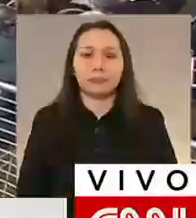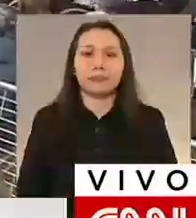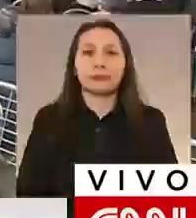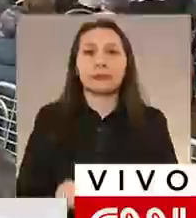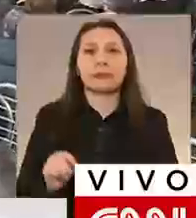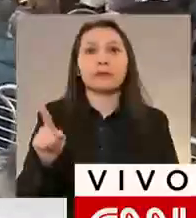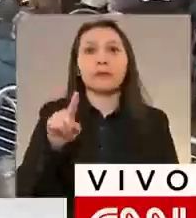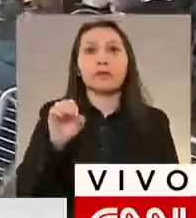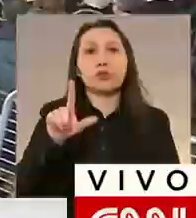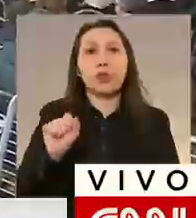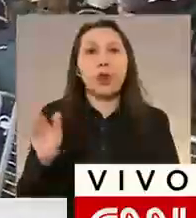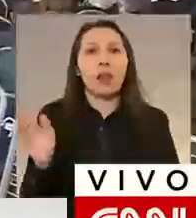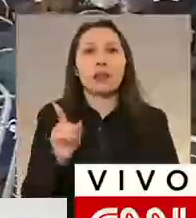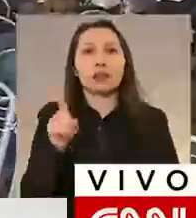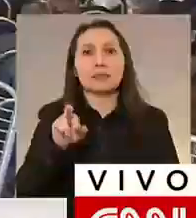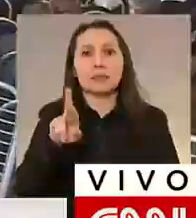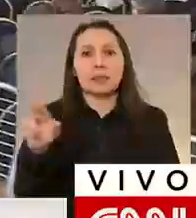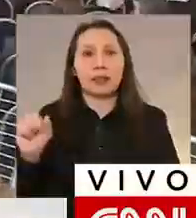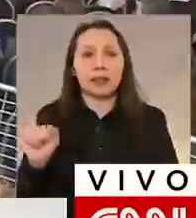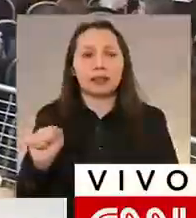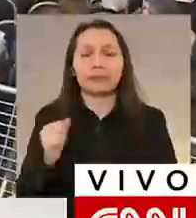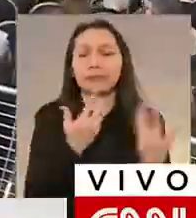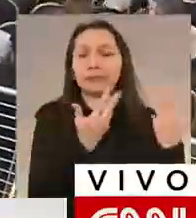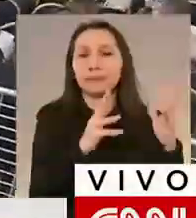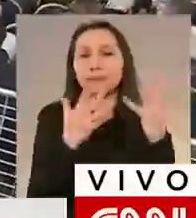Sola Sierra,